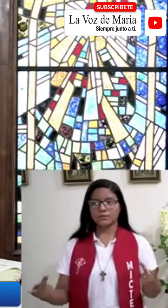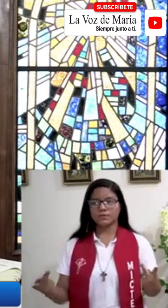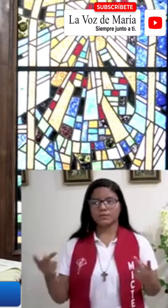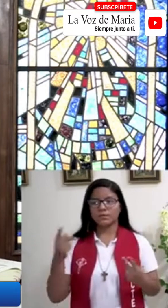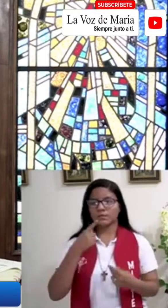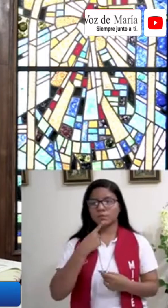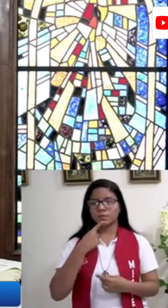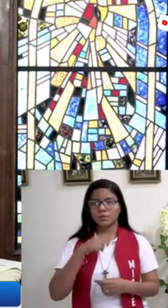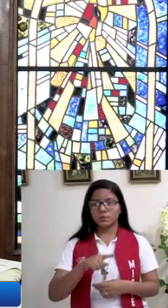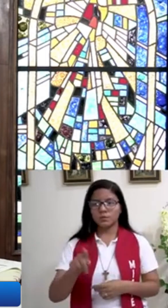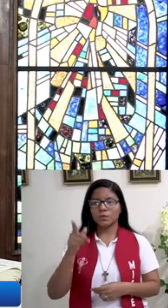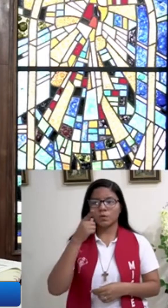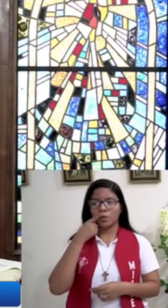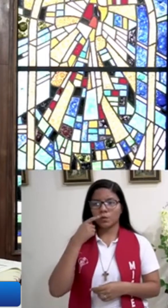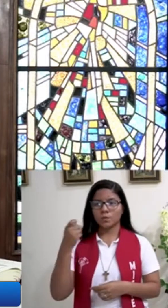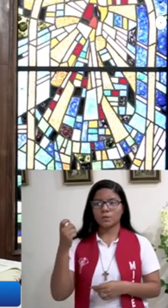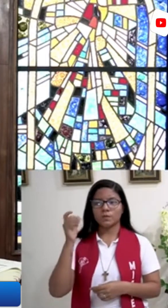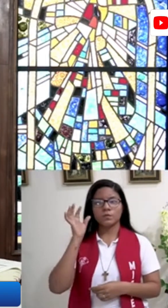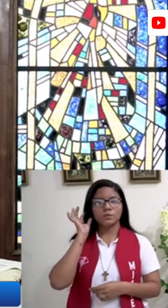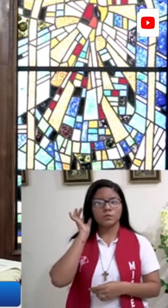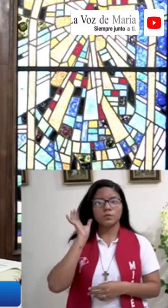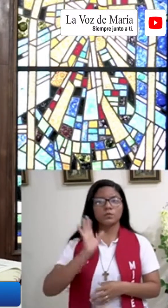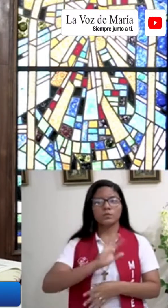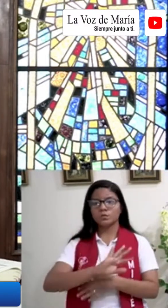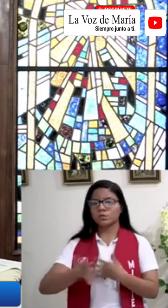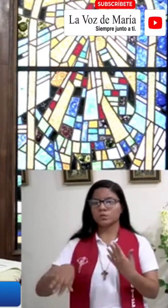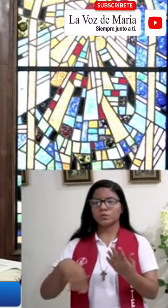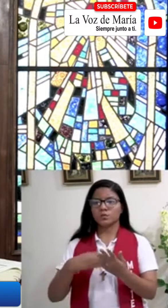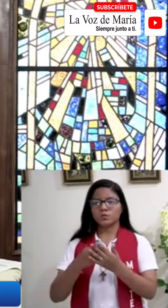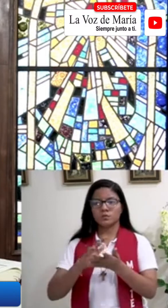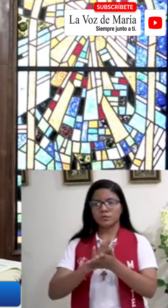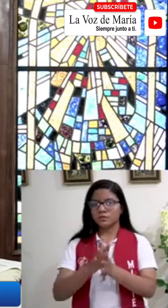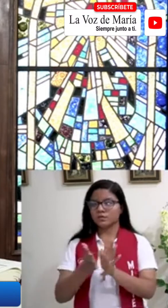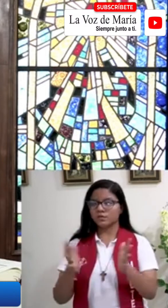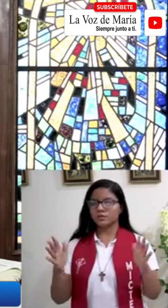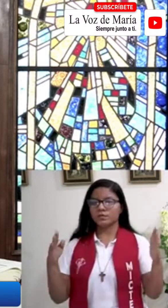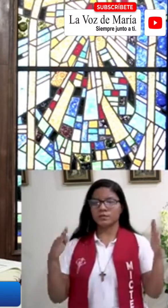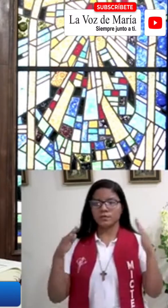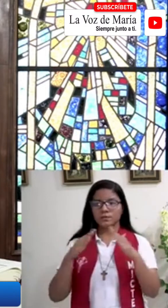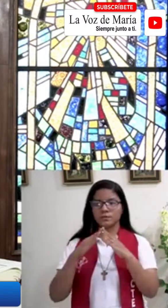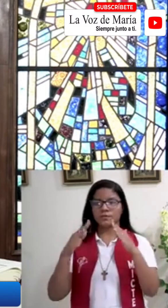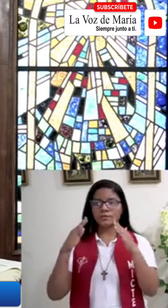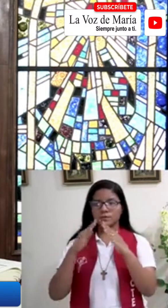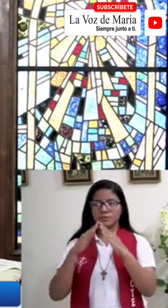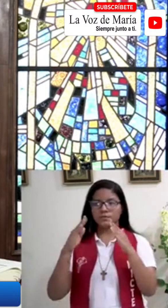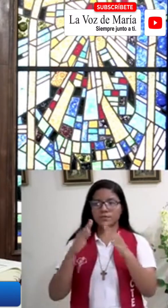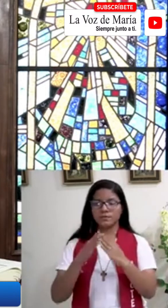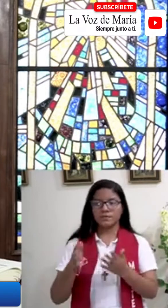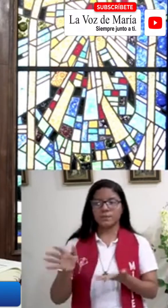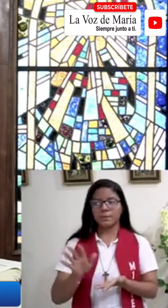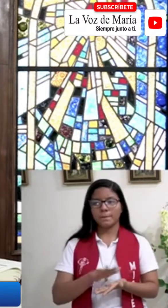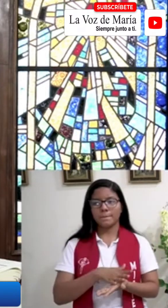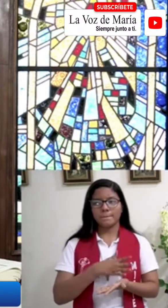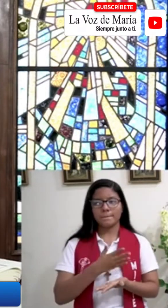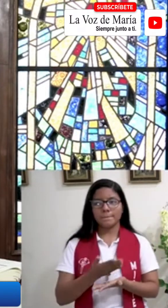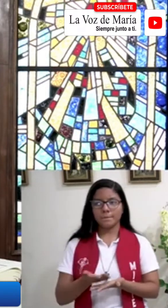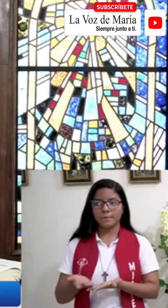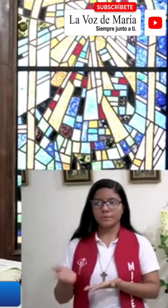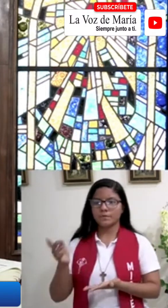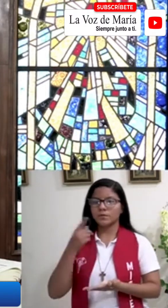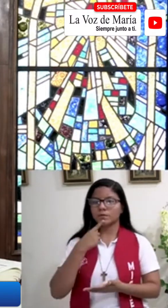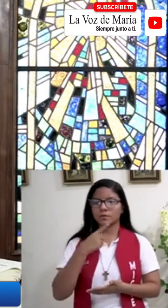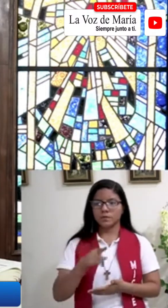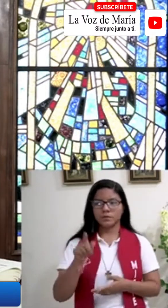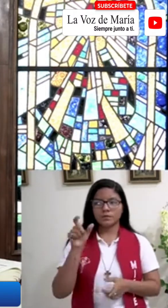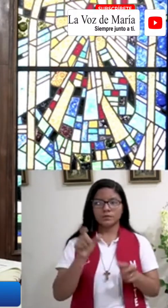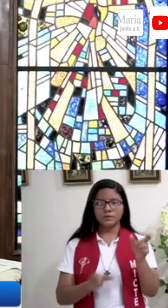los hombres sin techo ni hogar, por los